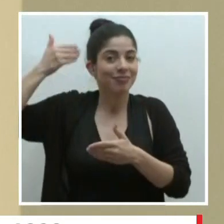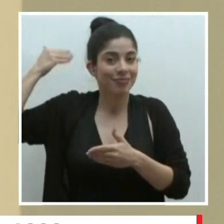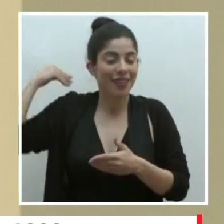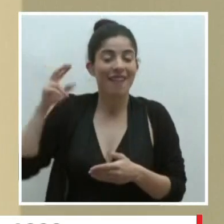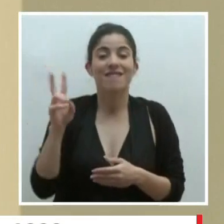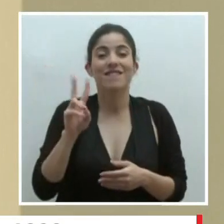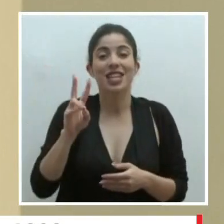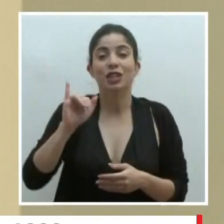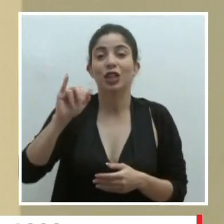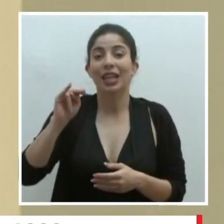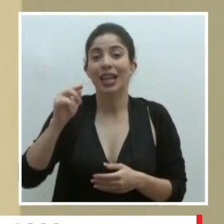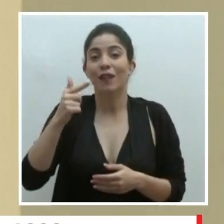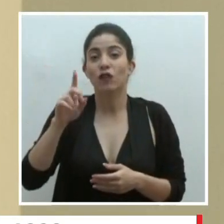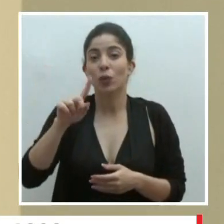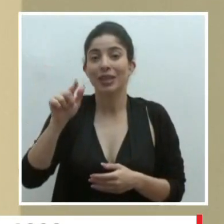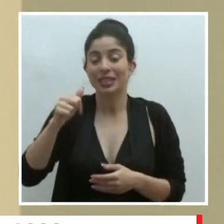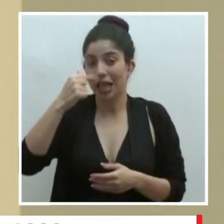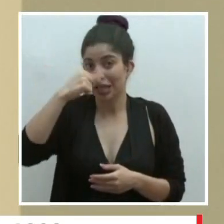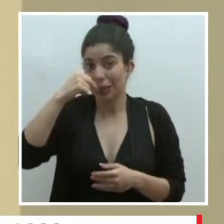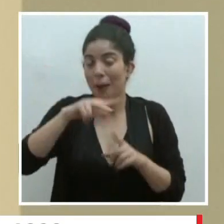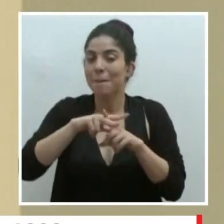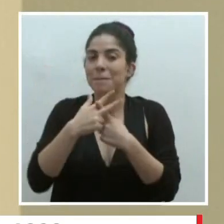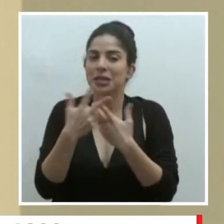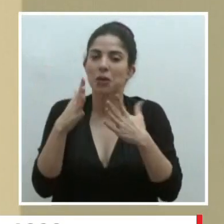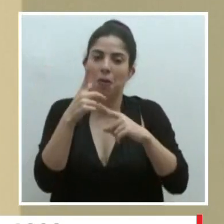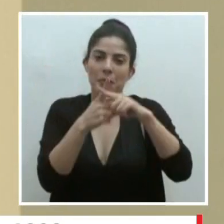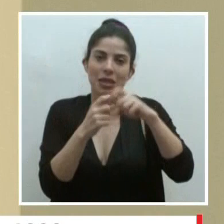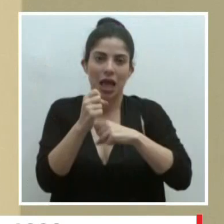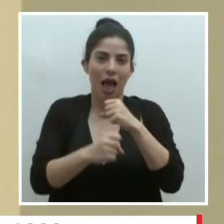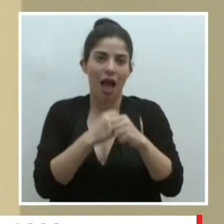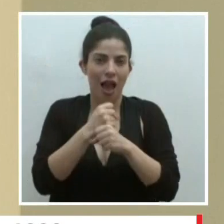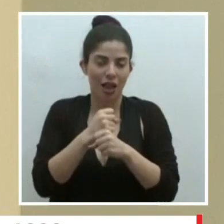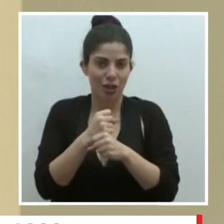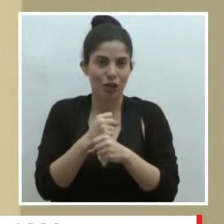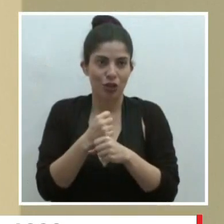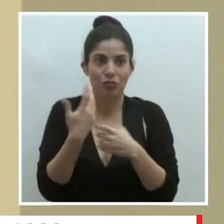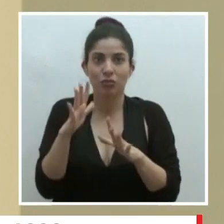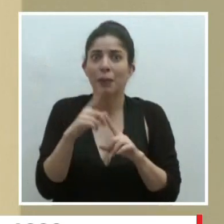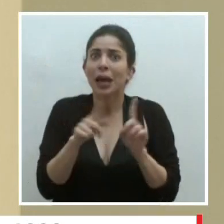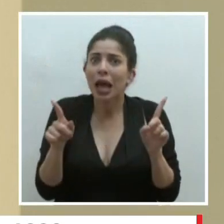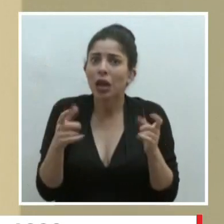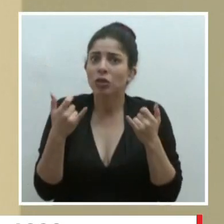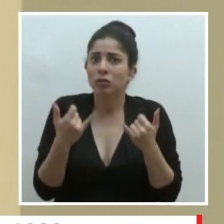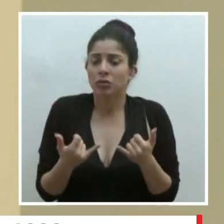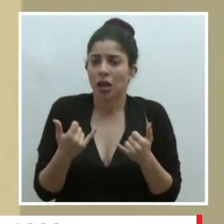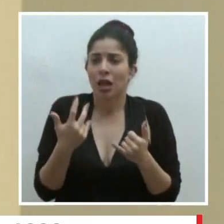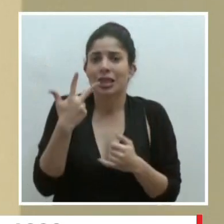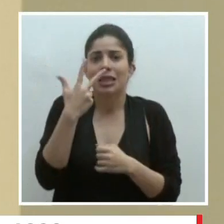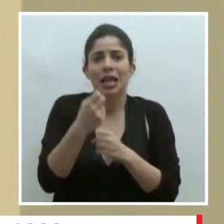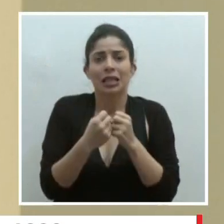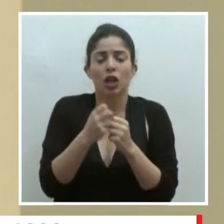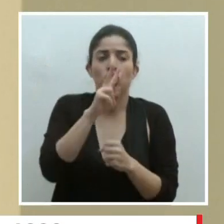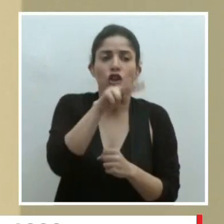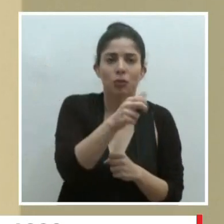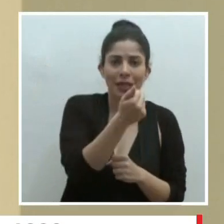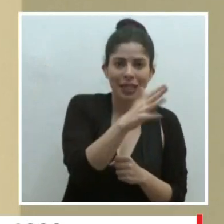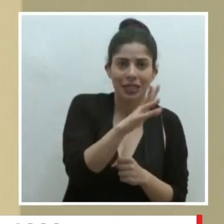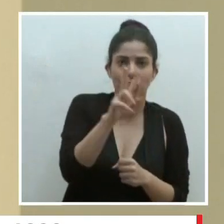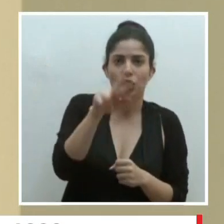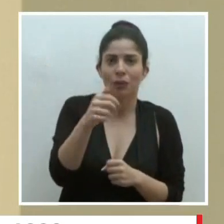ha empezado a circular a mediados de año. Sin embargo, teníamos ya 3 años consecutivos, 2015,